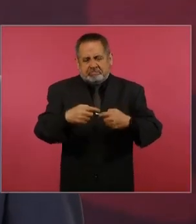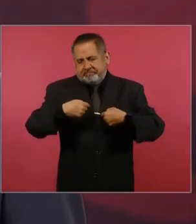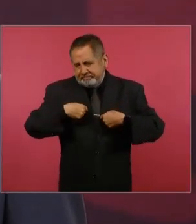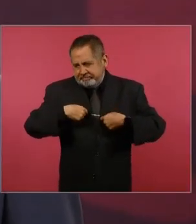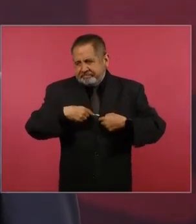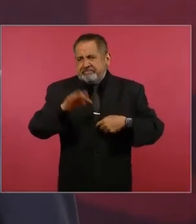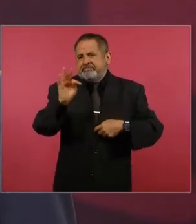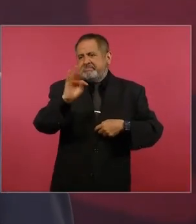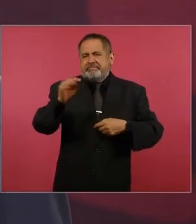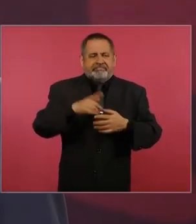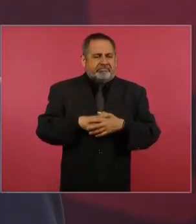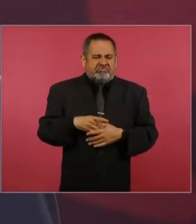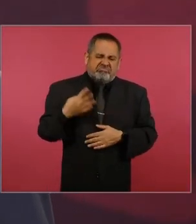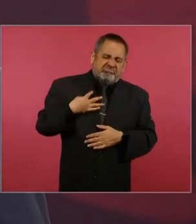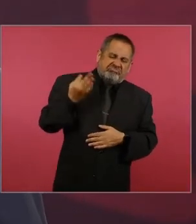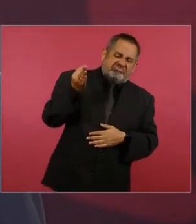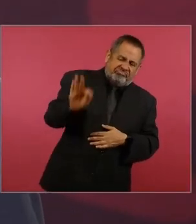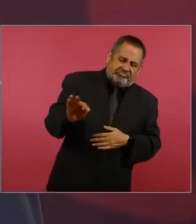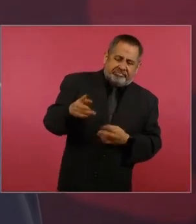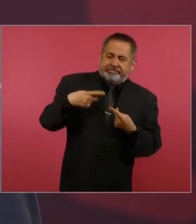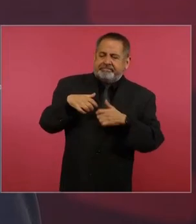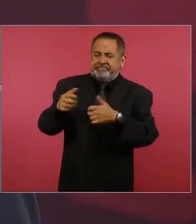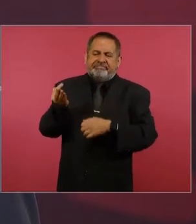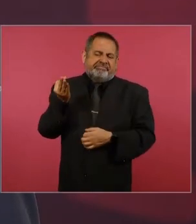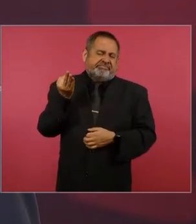si uno traiciona al pueblo,